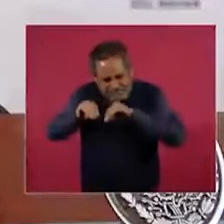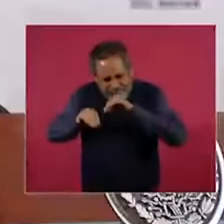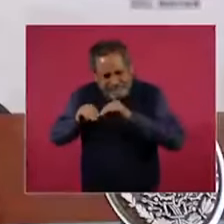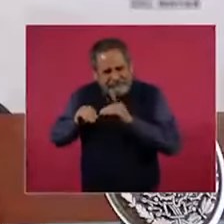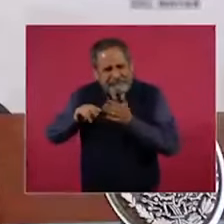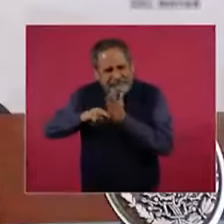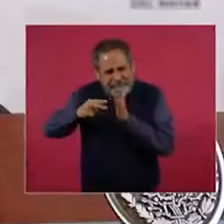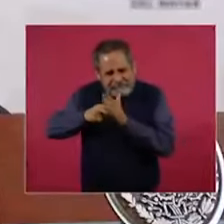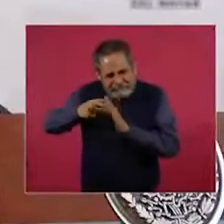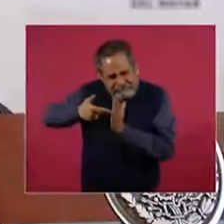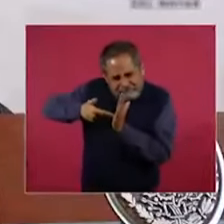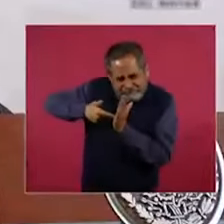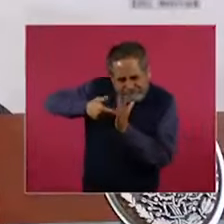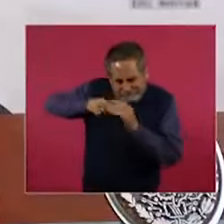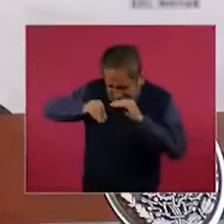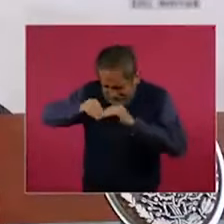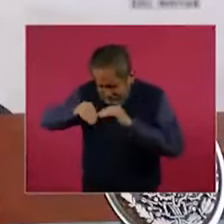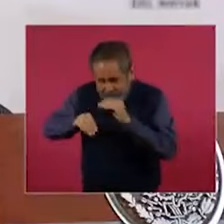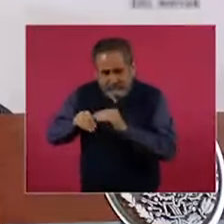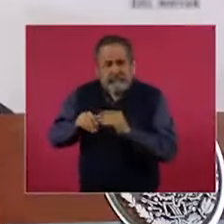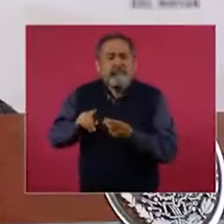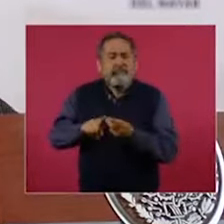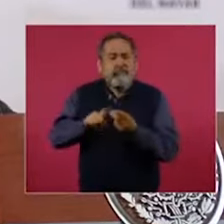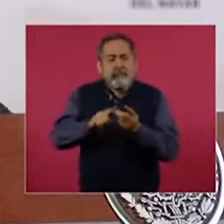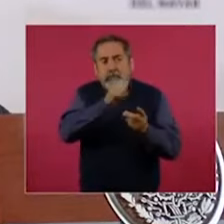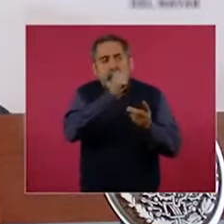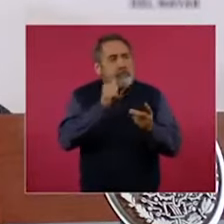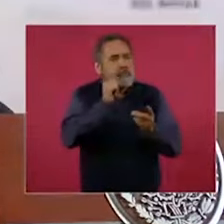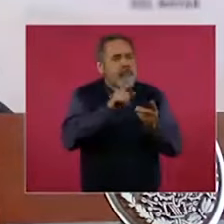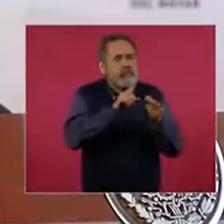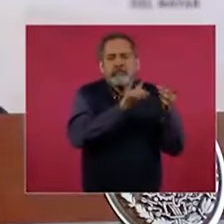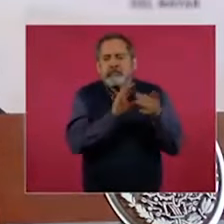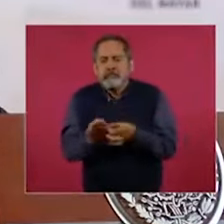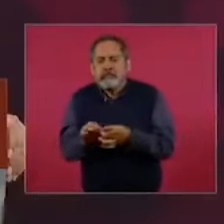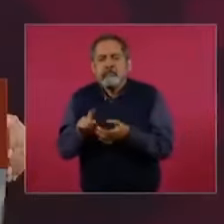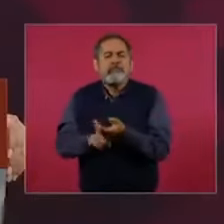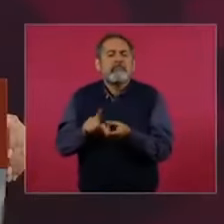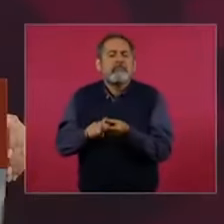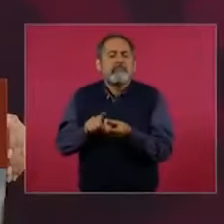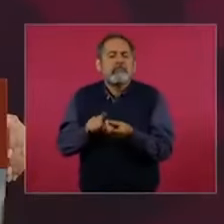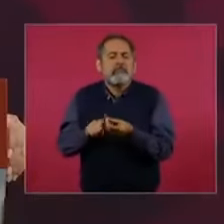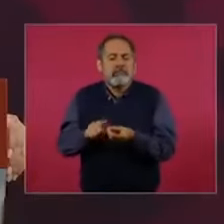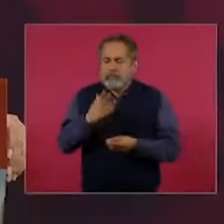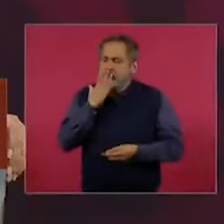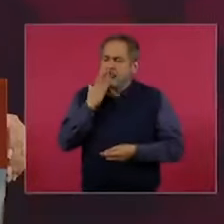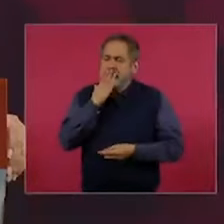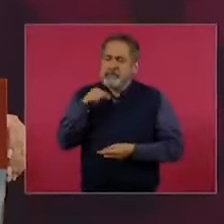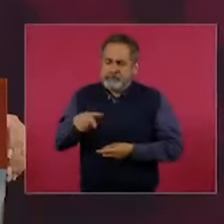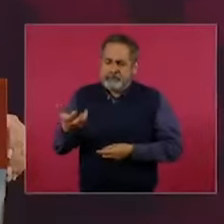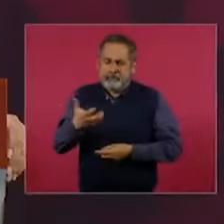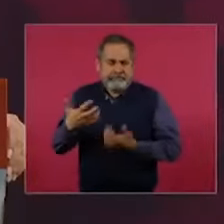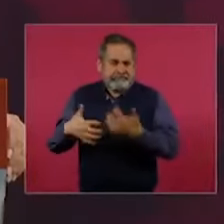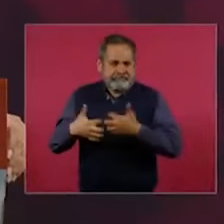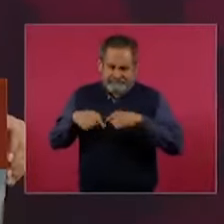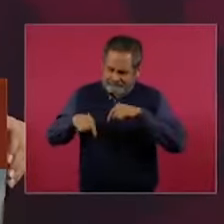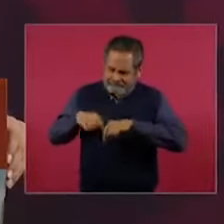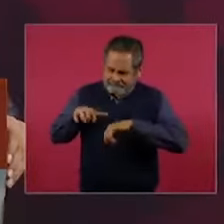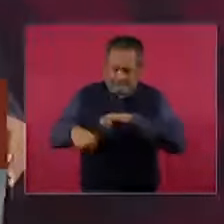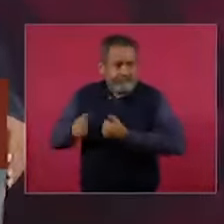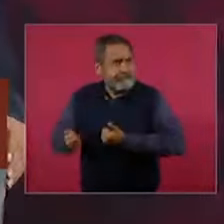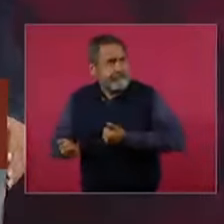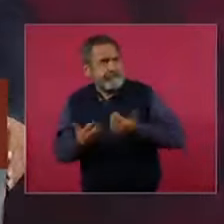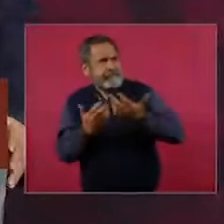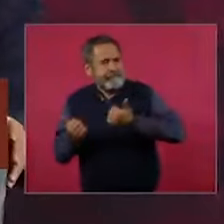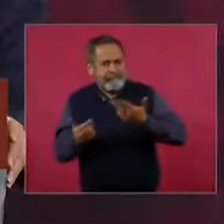presidente muestra la carta que le manda a Donald Trump para aclararle este tema de que los migrantes no van a Estados Unidos llevando